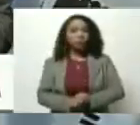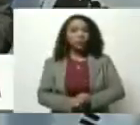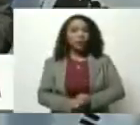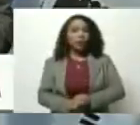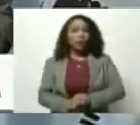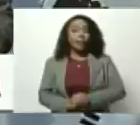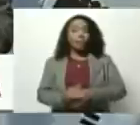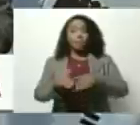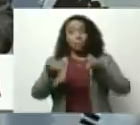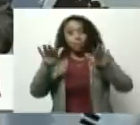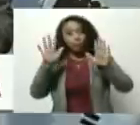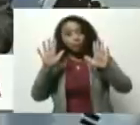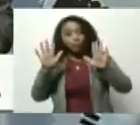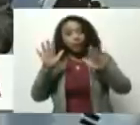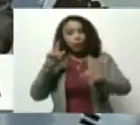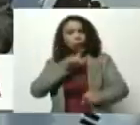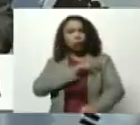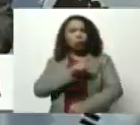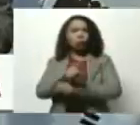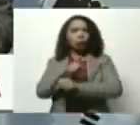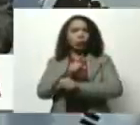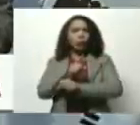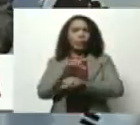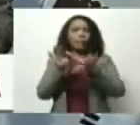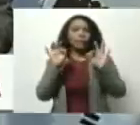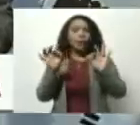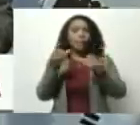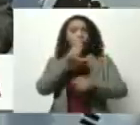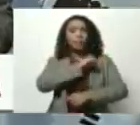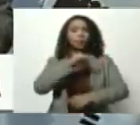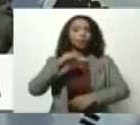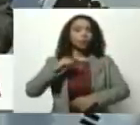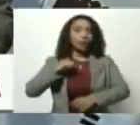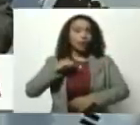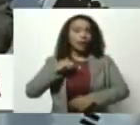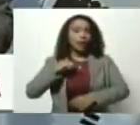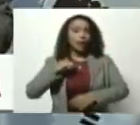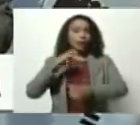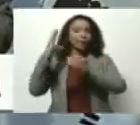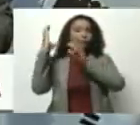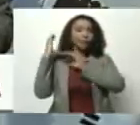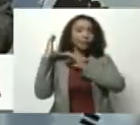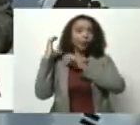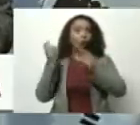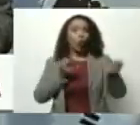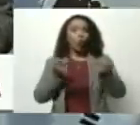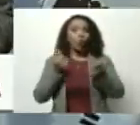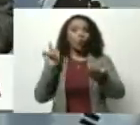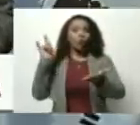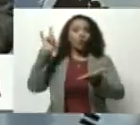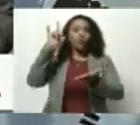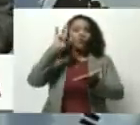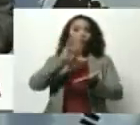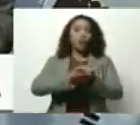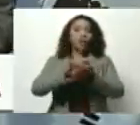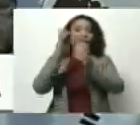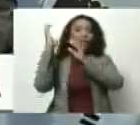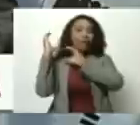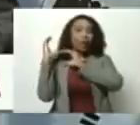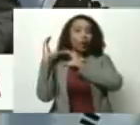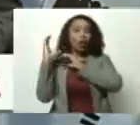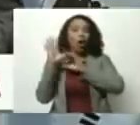Mientras que según el régimen especial del personal del INAC, el cargo de controlador de tránsito aéreo es un cargo